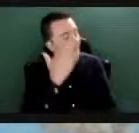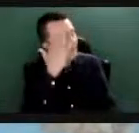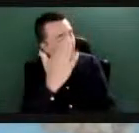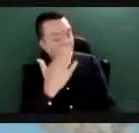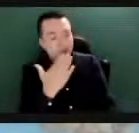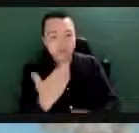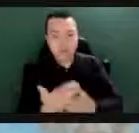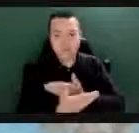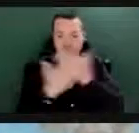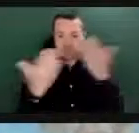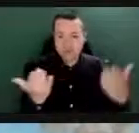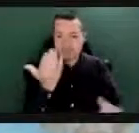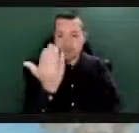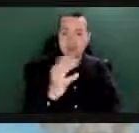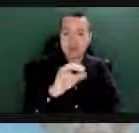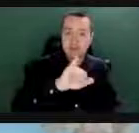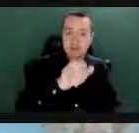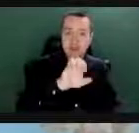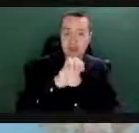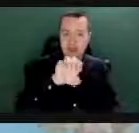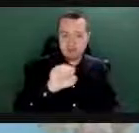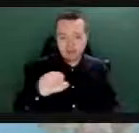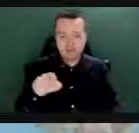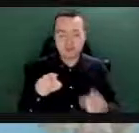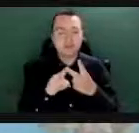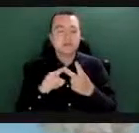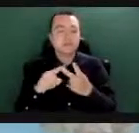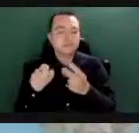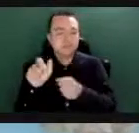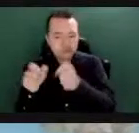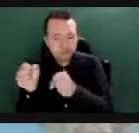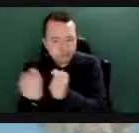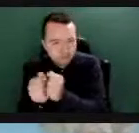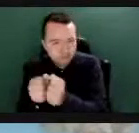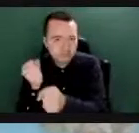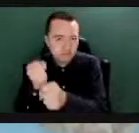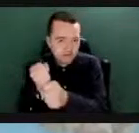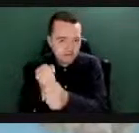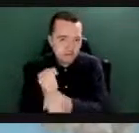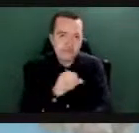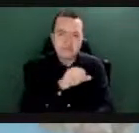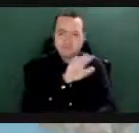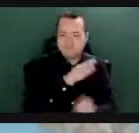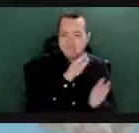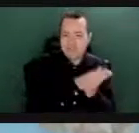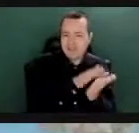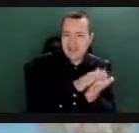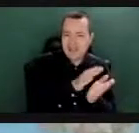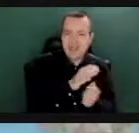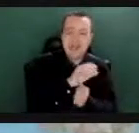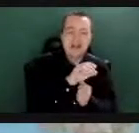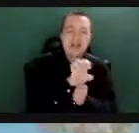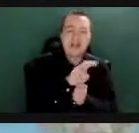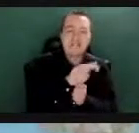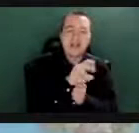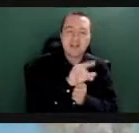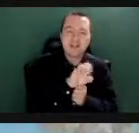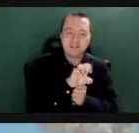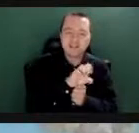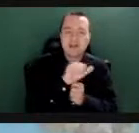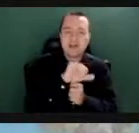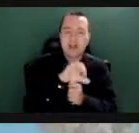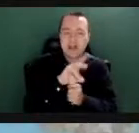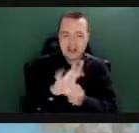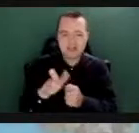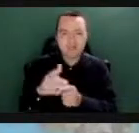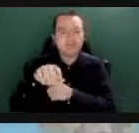James, colegas de Evidence Aid, colegas de OPS, colegas de los países que están participando y las instituciones